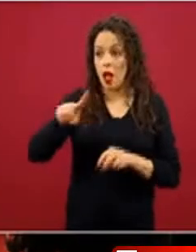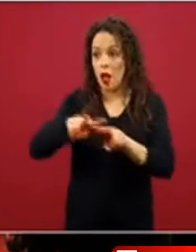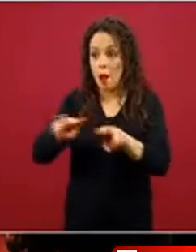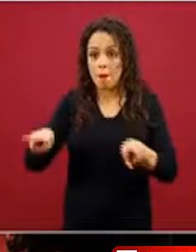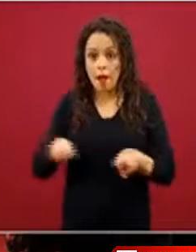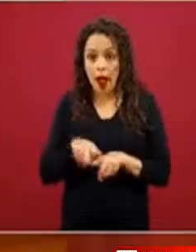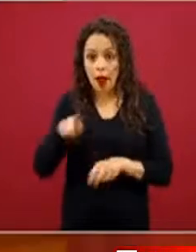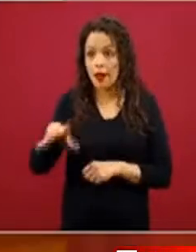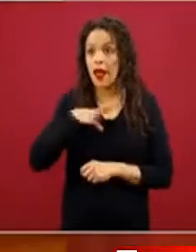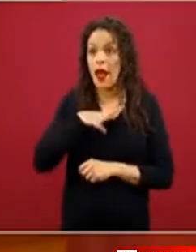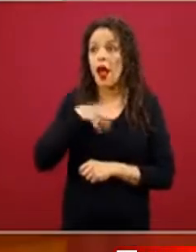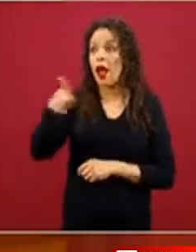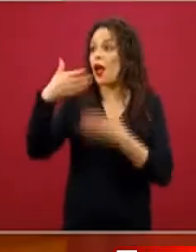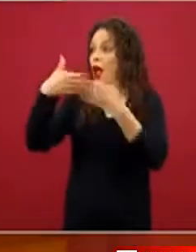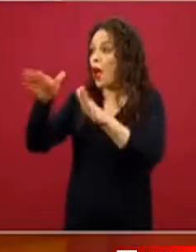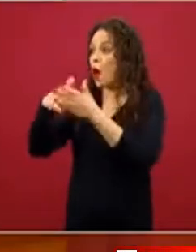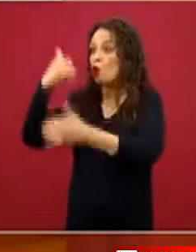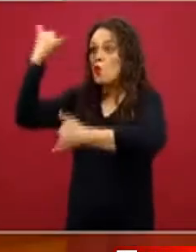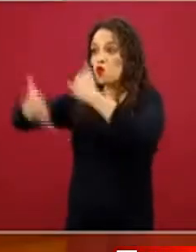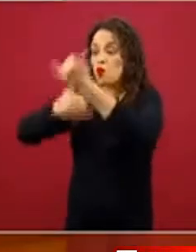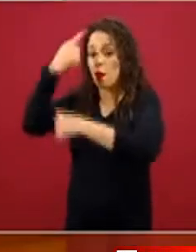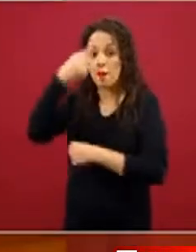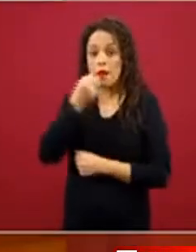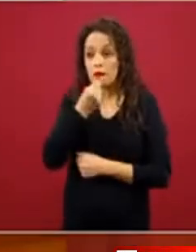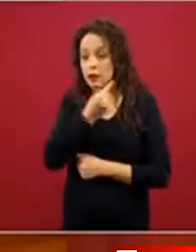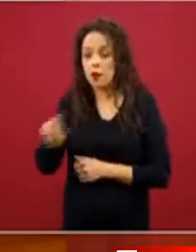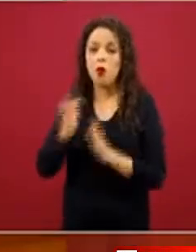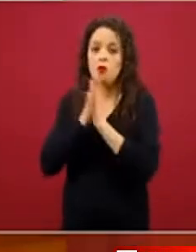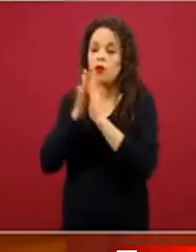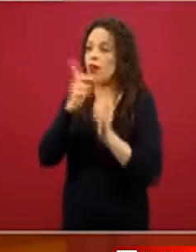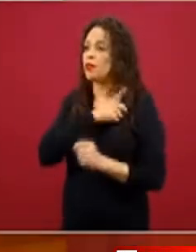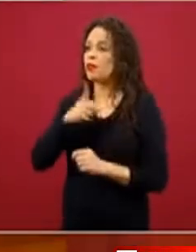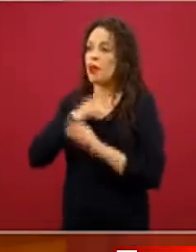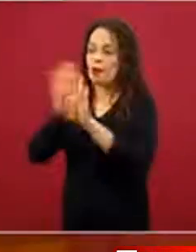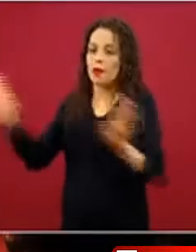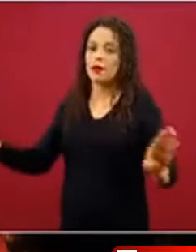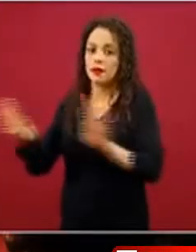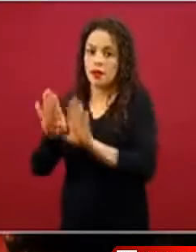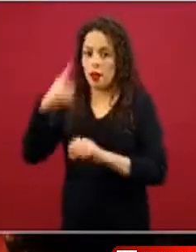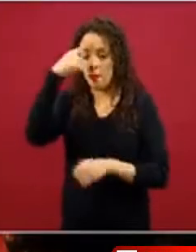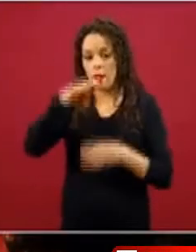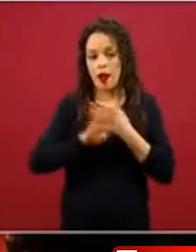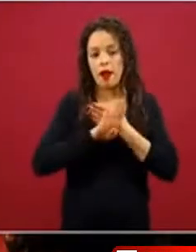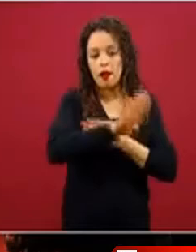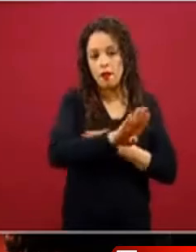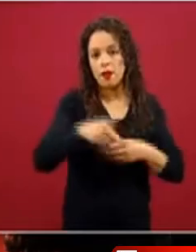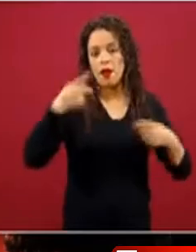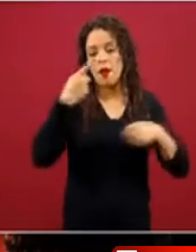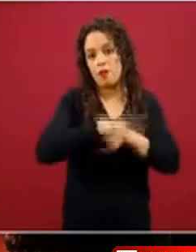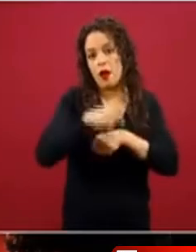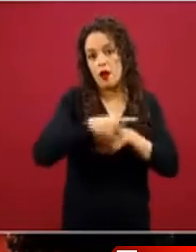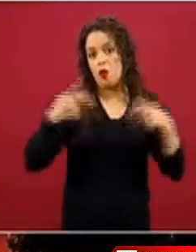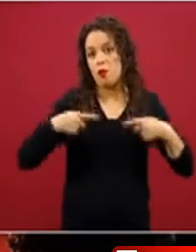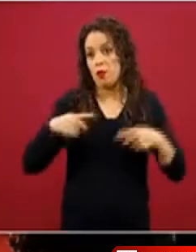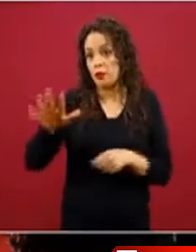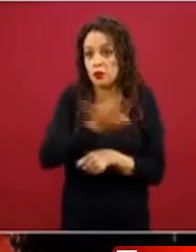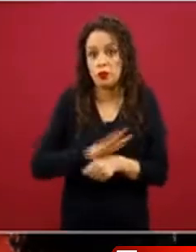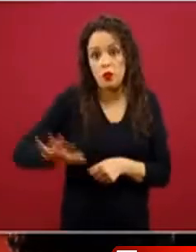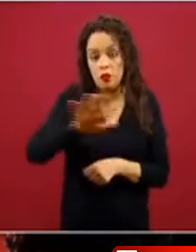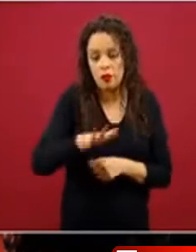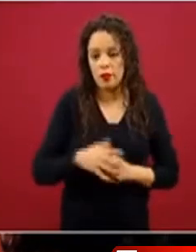infantiles abiertas, soliciten que se cierre para mitigar el riesgo a la población. En naranja se abren